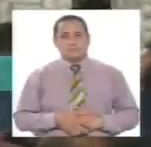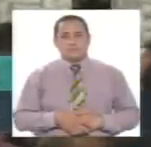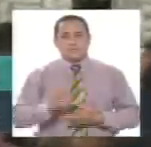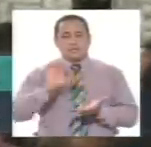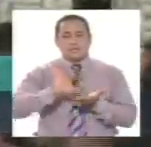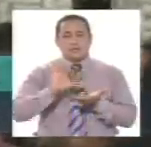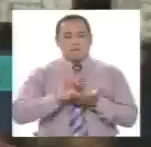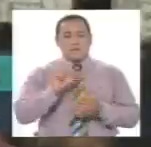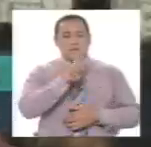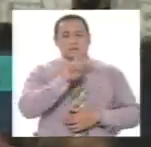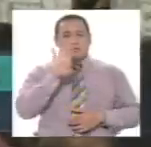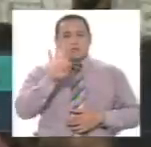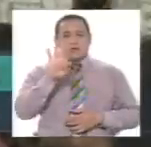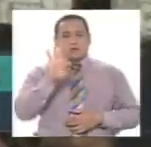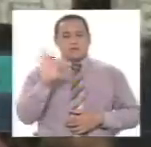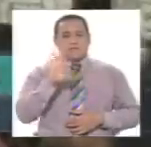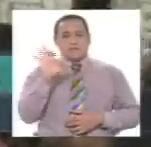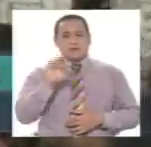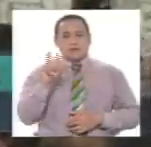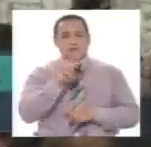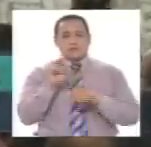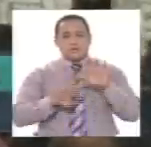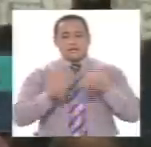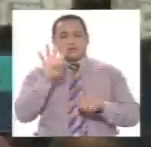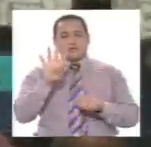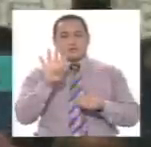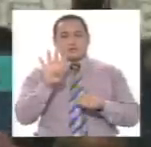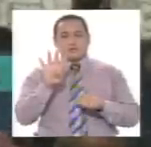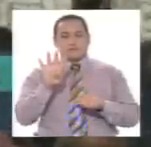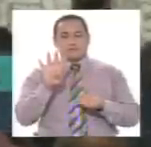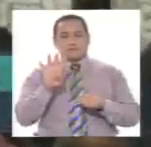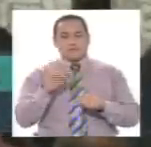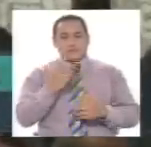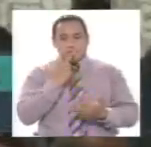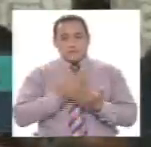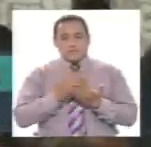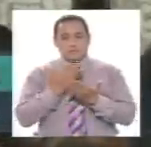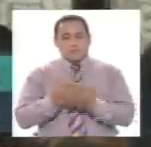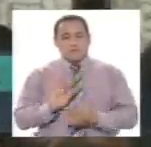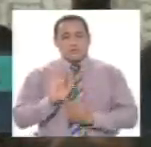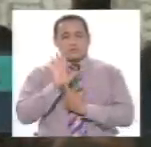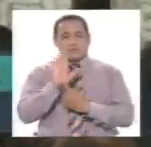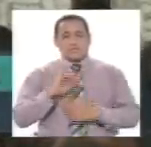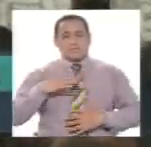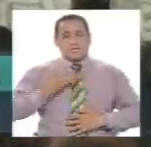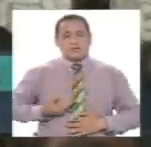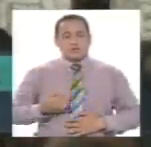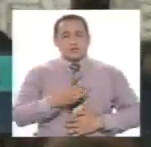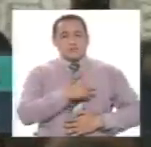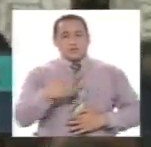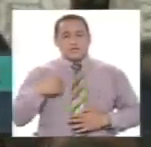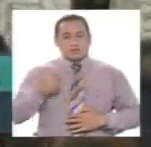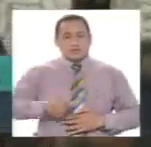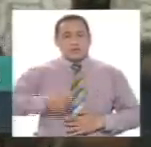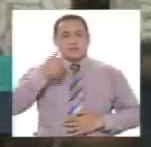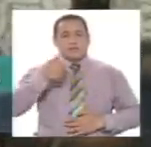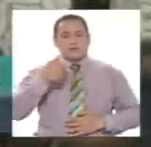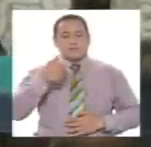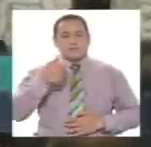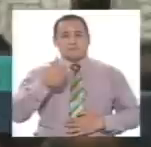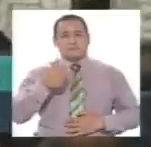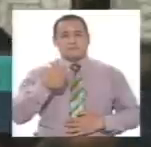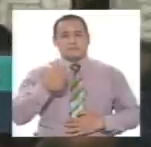Lima, 24 de febrero de 2014. Vista la propuesta del señor Presidente del Consejo de